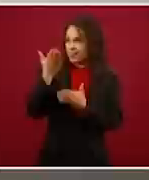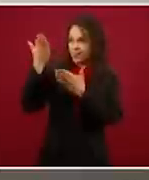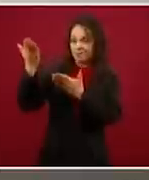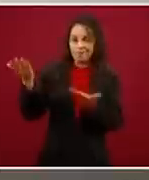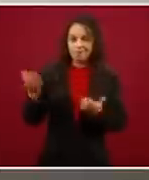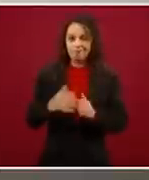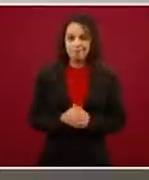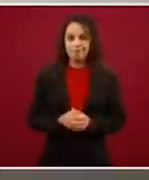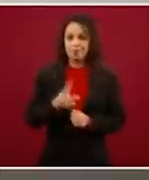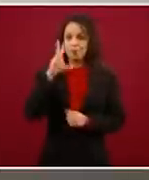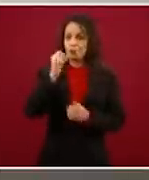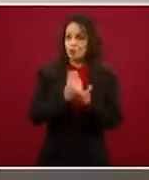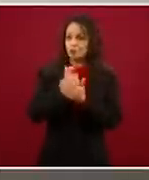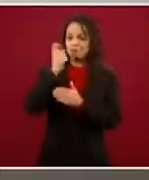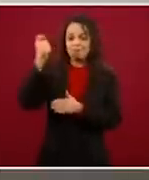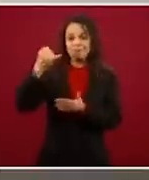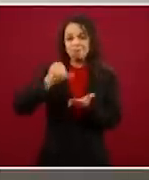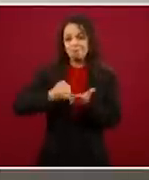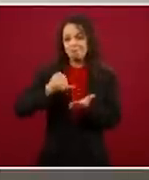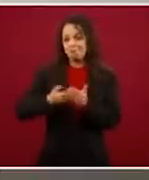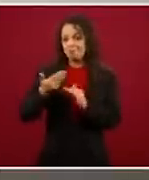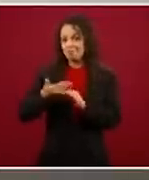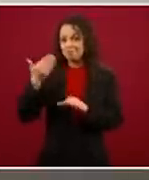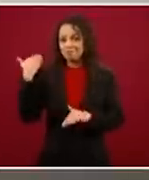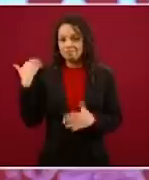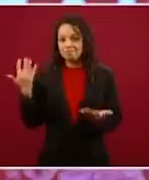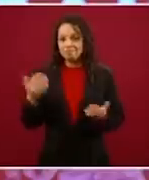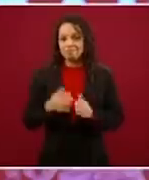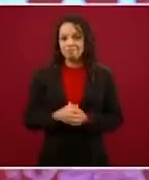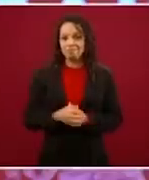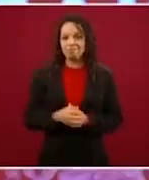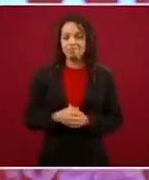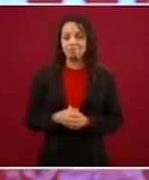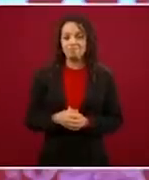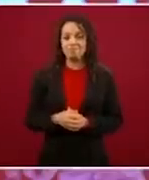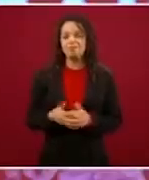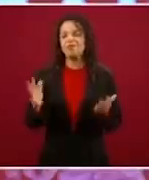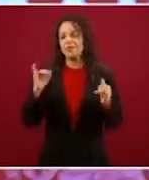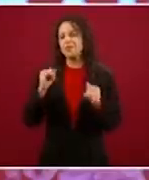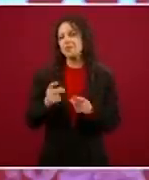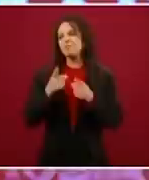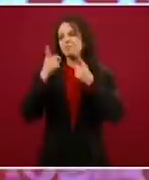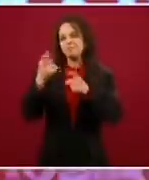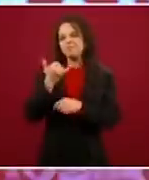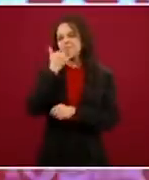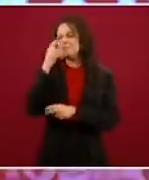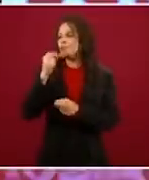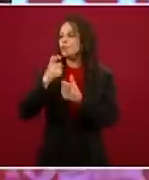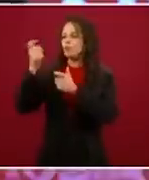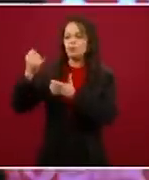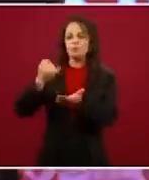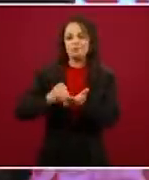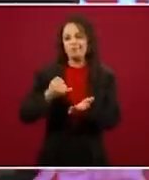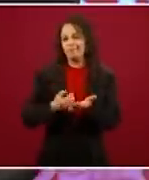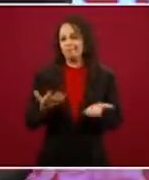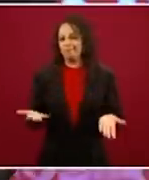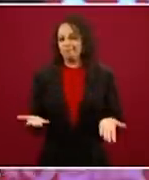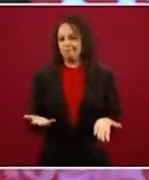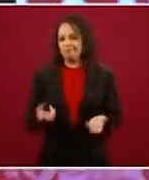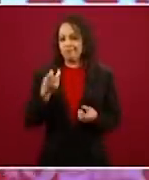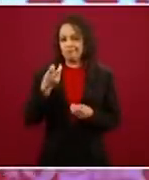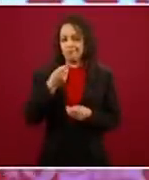pagaban impuestos, se les condonaban los impuestos. ¿Cuándo surge todo esto de la